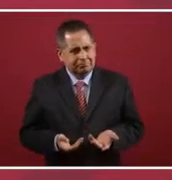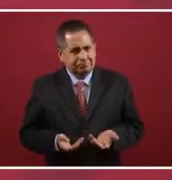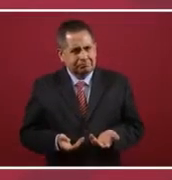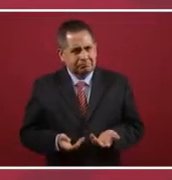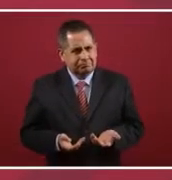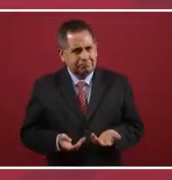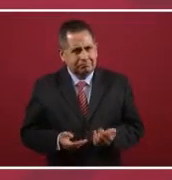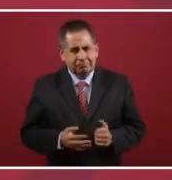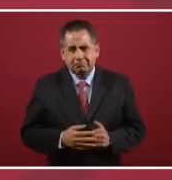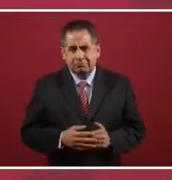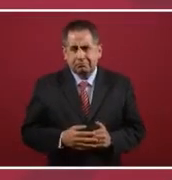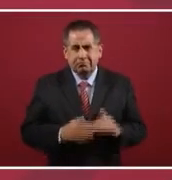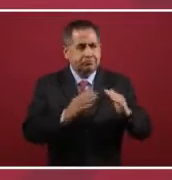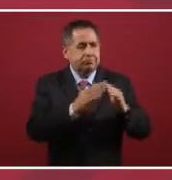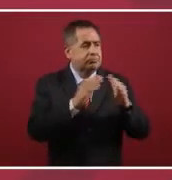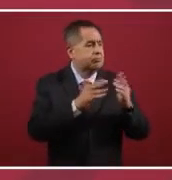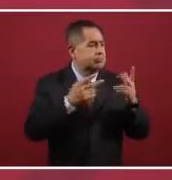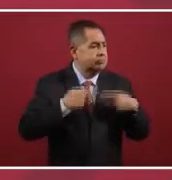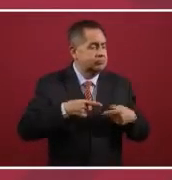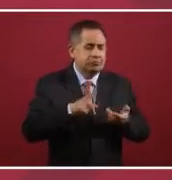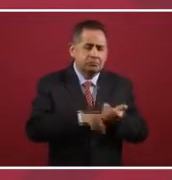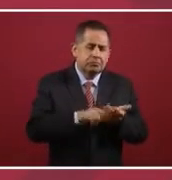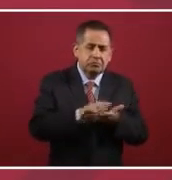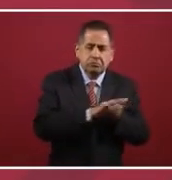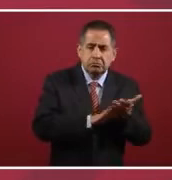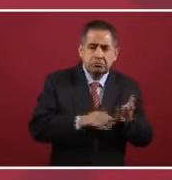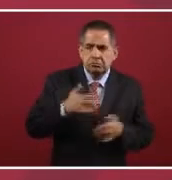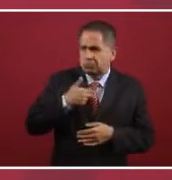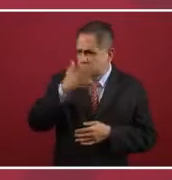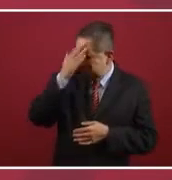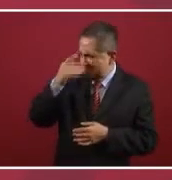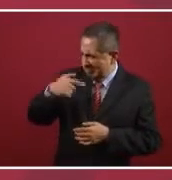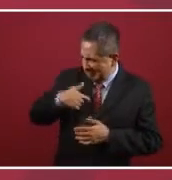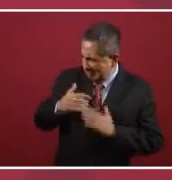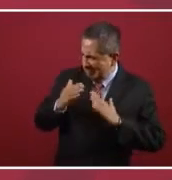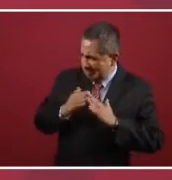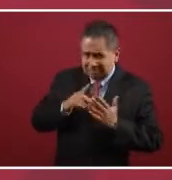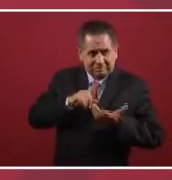casas de personas humildes que ni sabían,